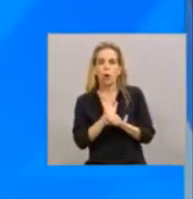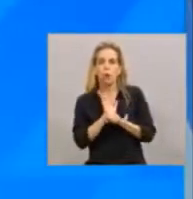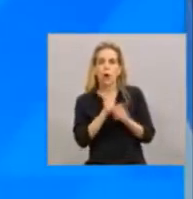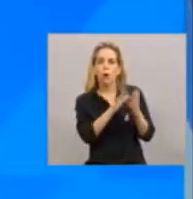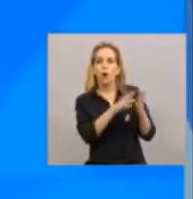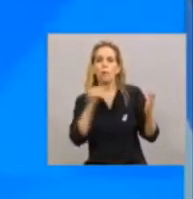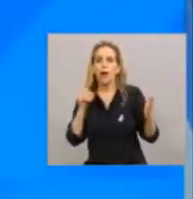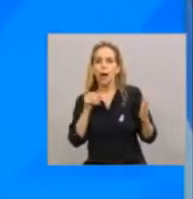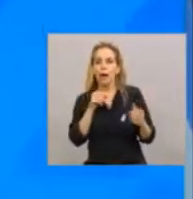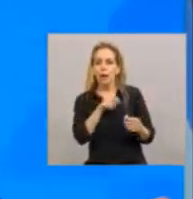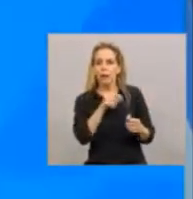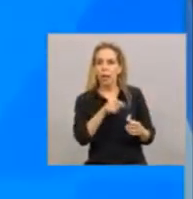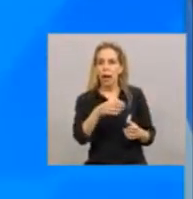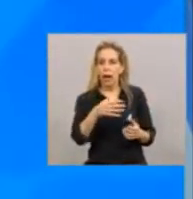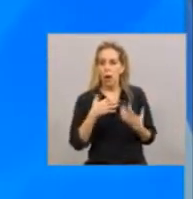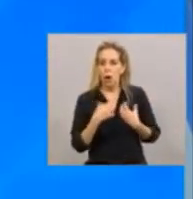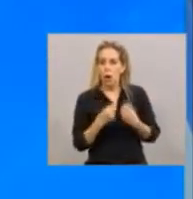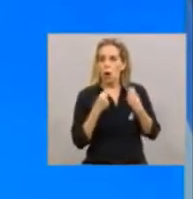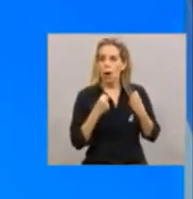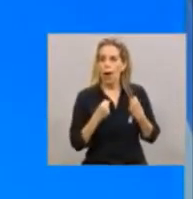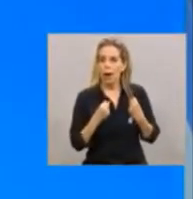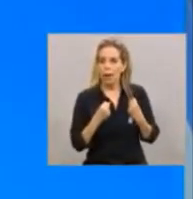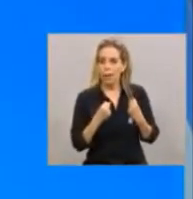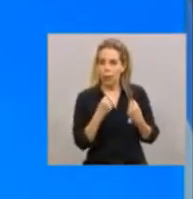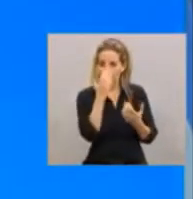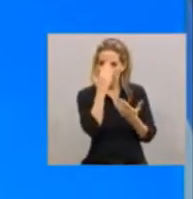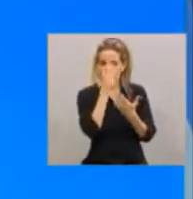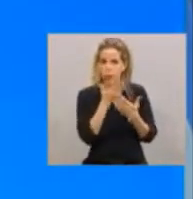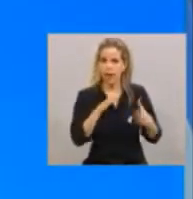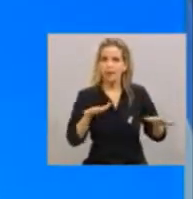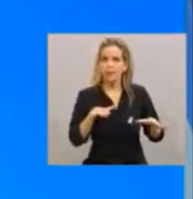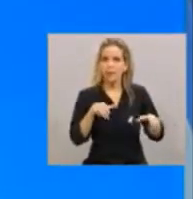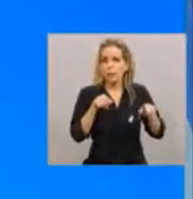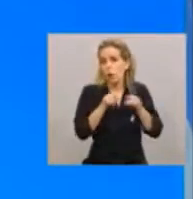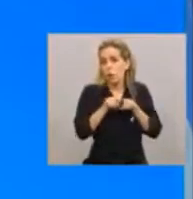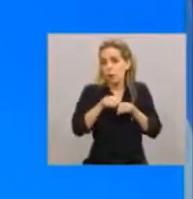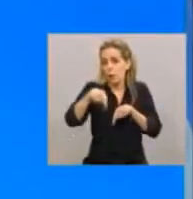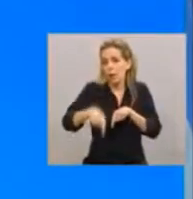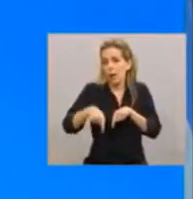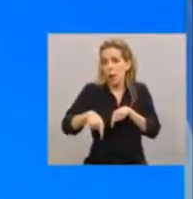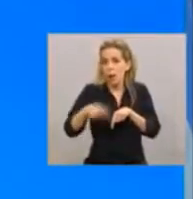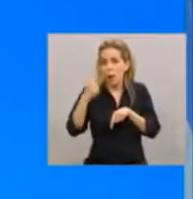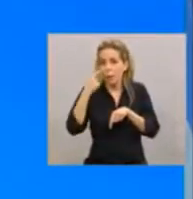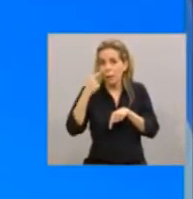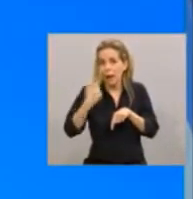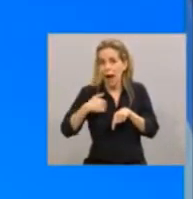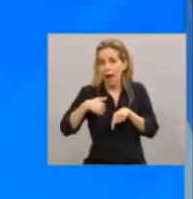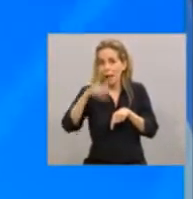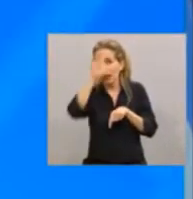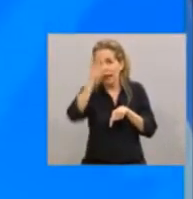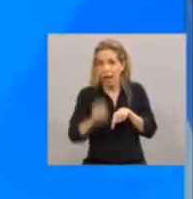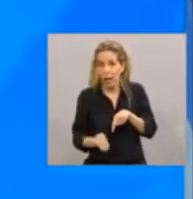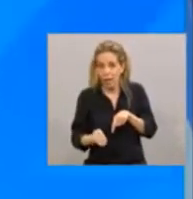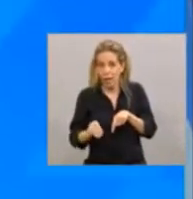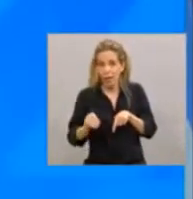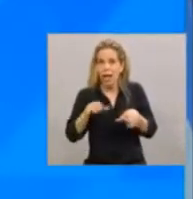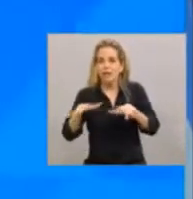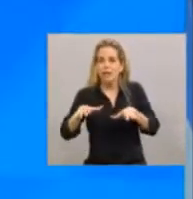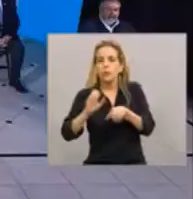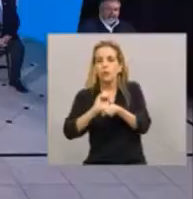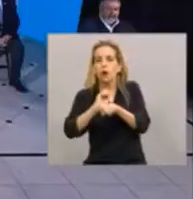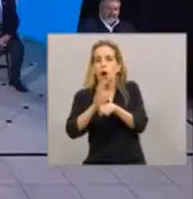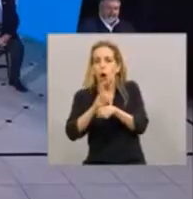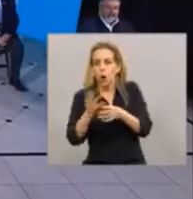tuvieron para afrontar un tiempo tan difícil como el que hoy nos toca vivir en la argentina yo rescato